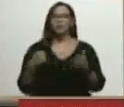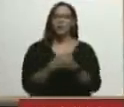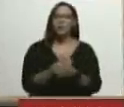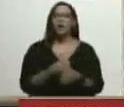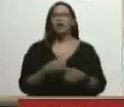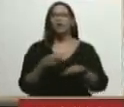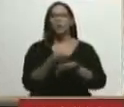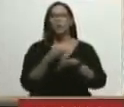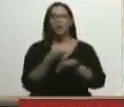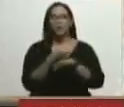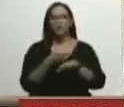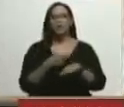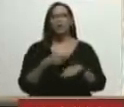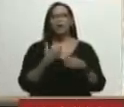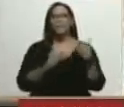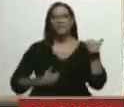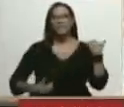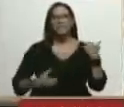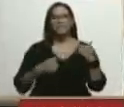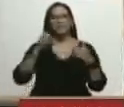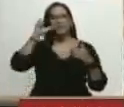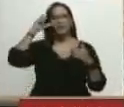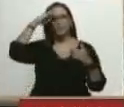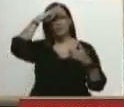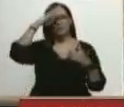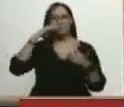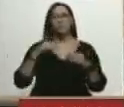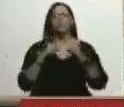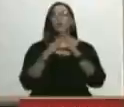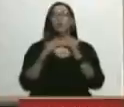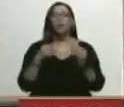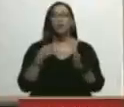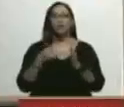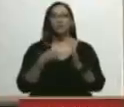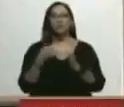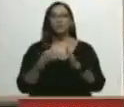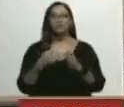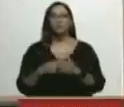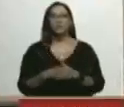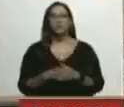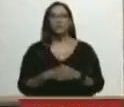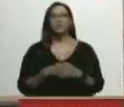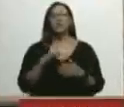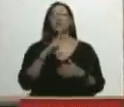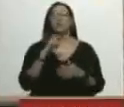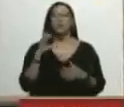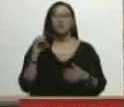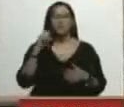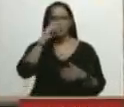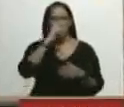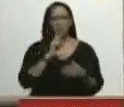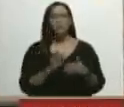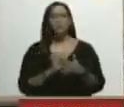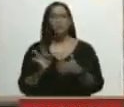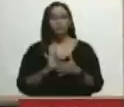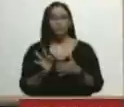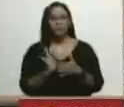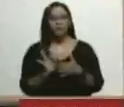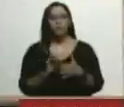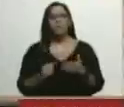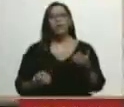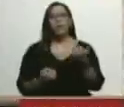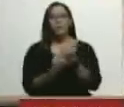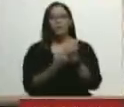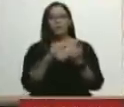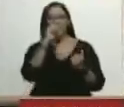Petro todas las instituciones que durante doscientos años funcionaron para favorecer